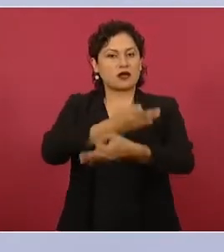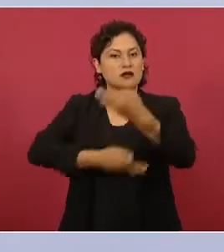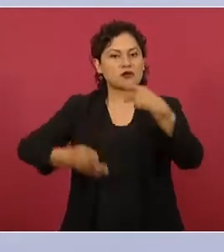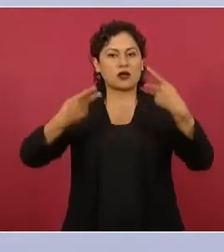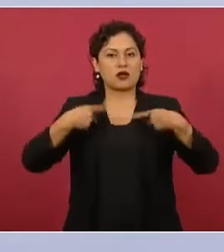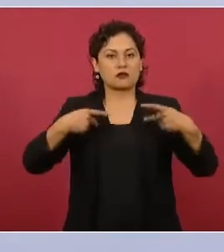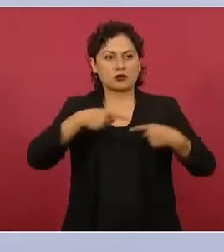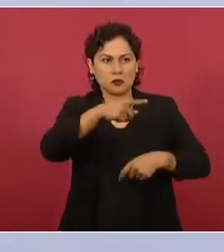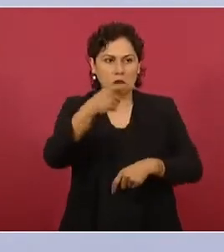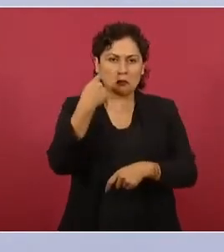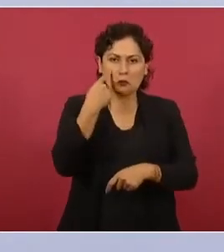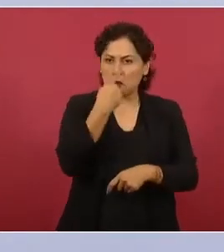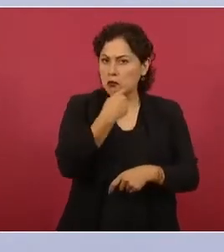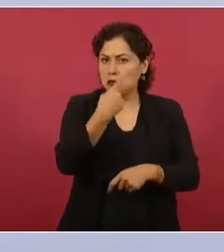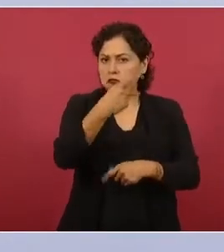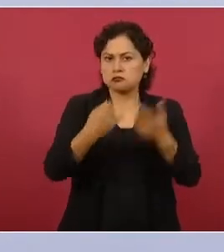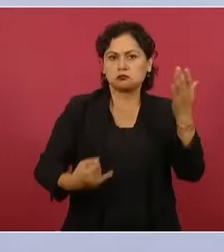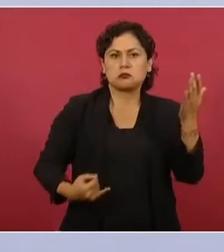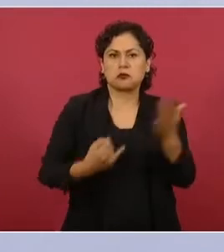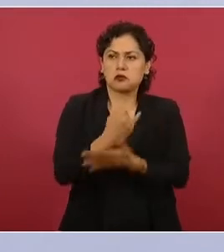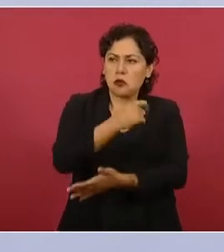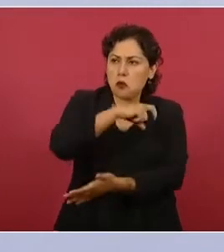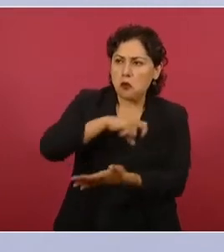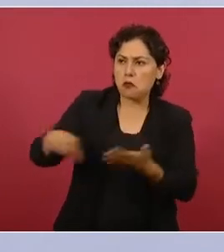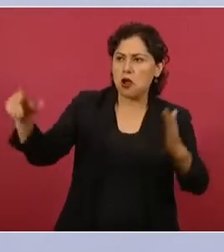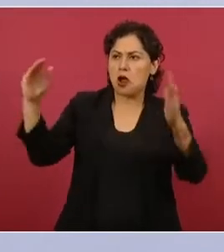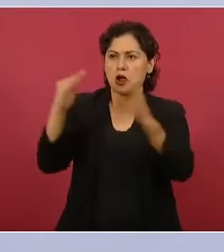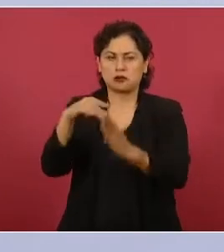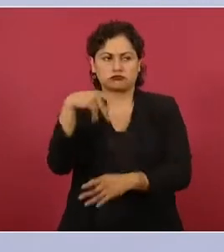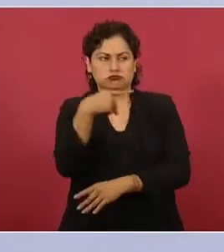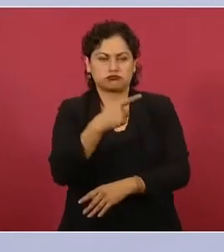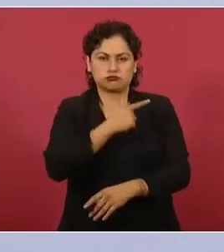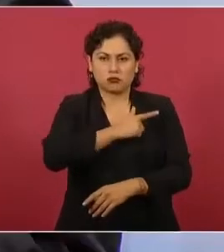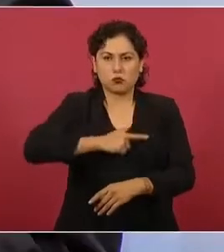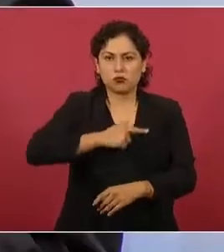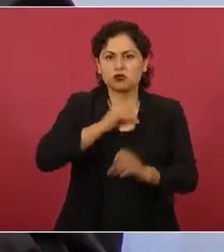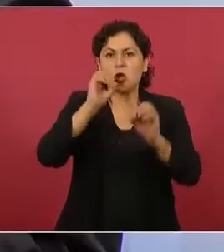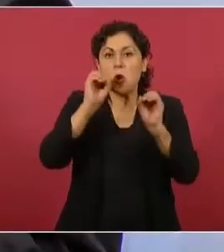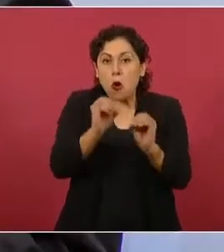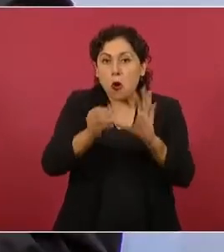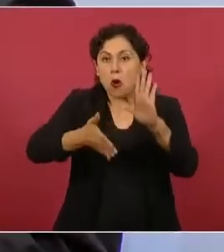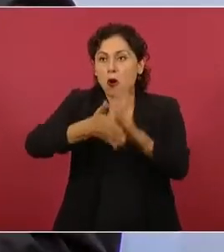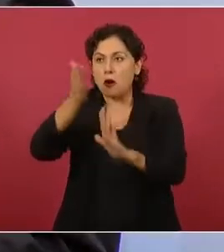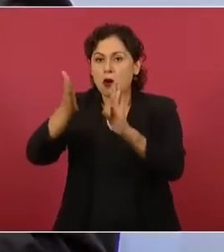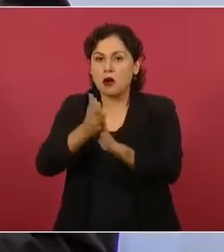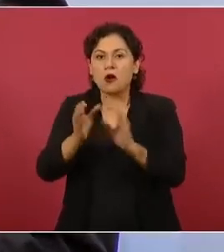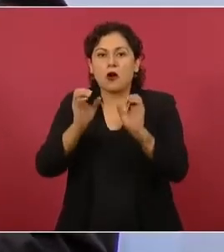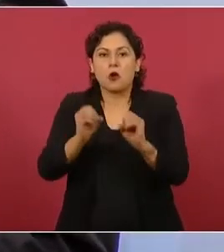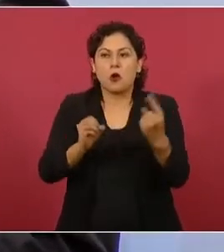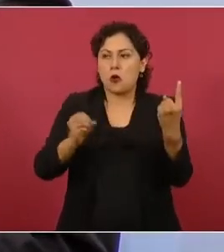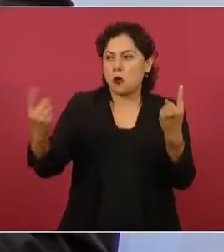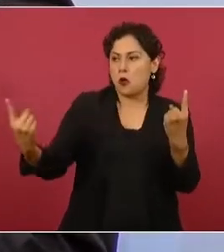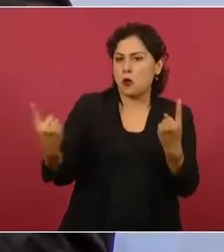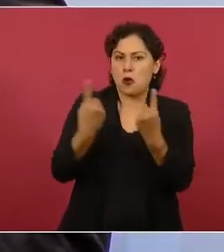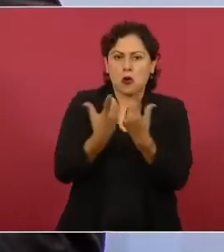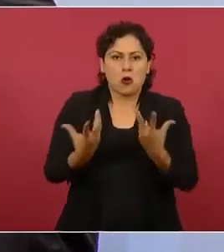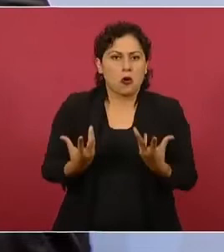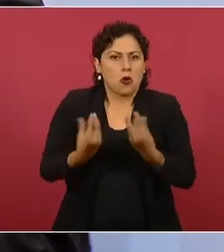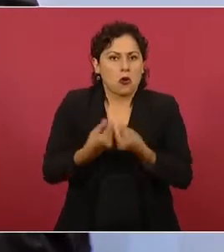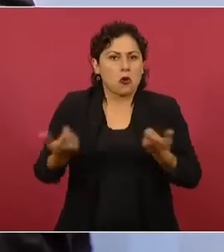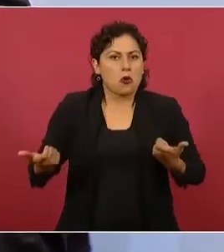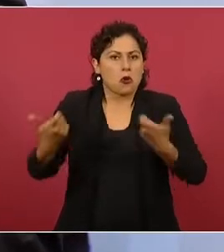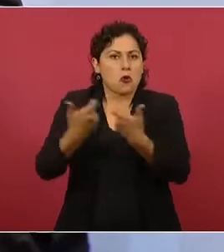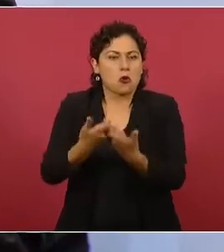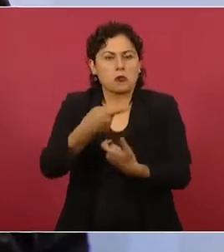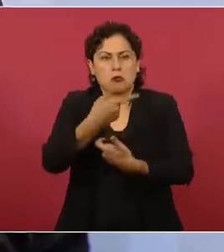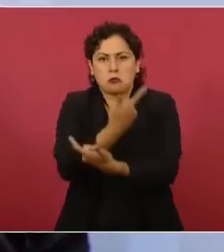casa que más les guste o construirla. También pueden unir su crédito con quien más quieran y sin intermediarios. Además, establecimos